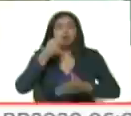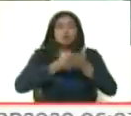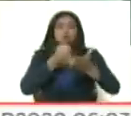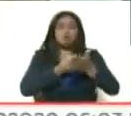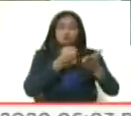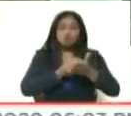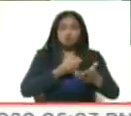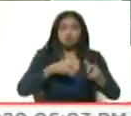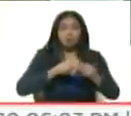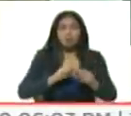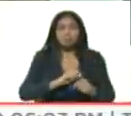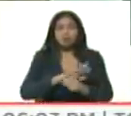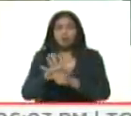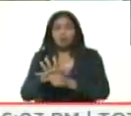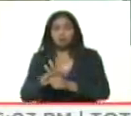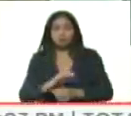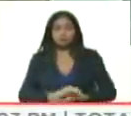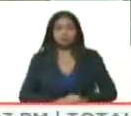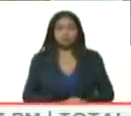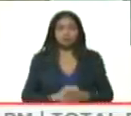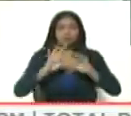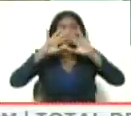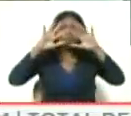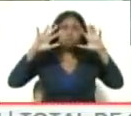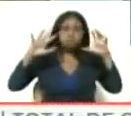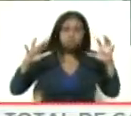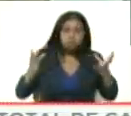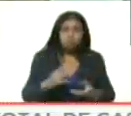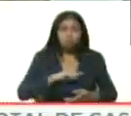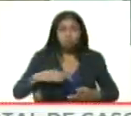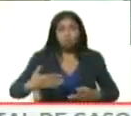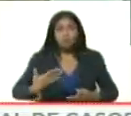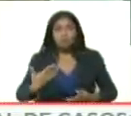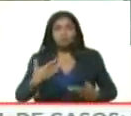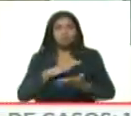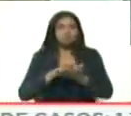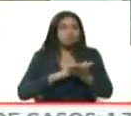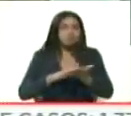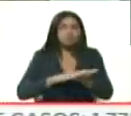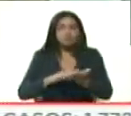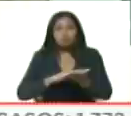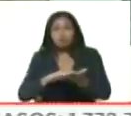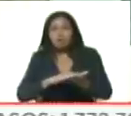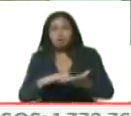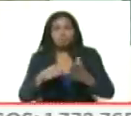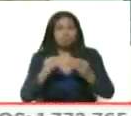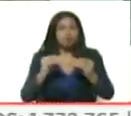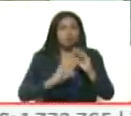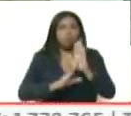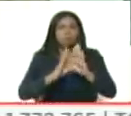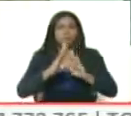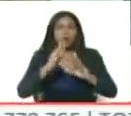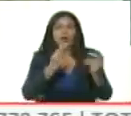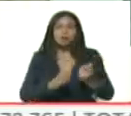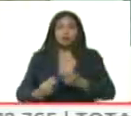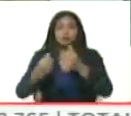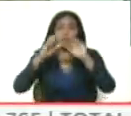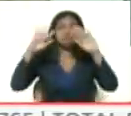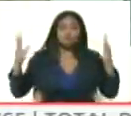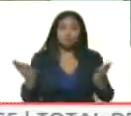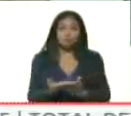contra la pandemia y poder recuperar el crecimiento de la economía